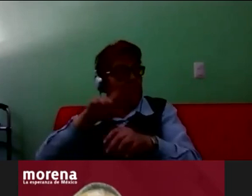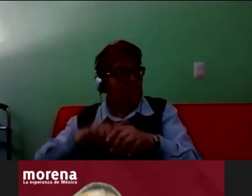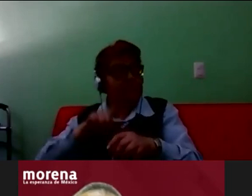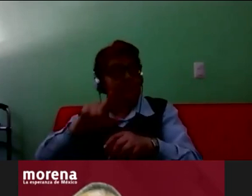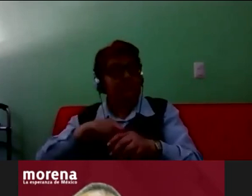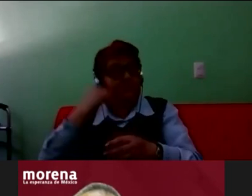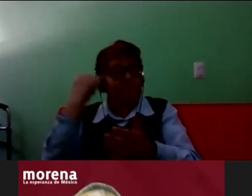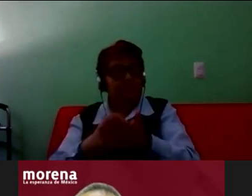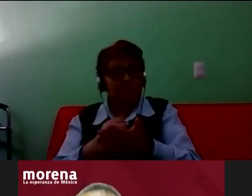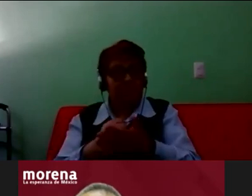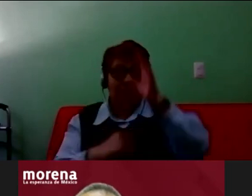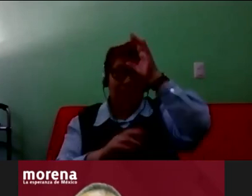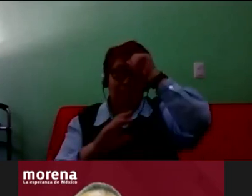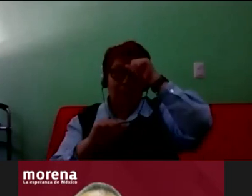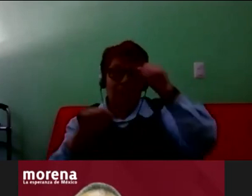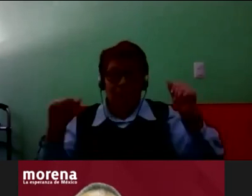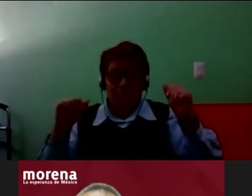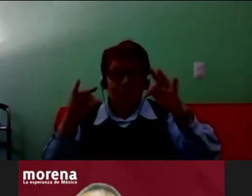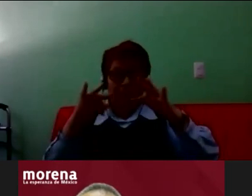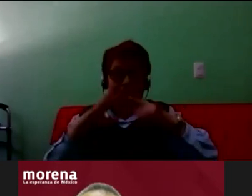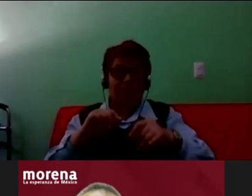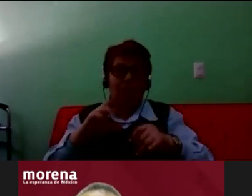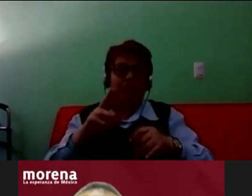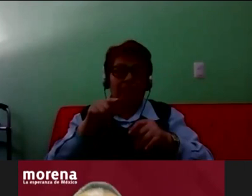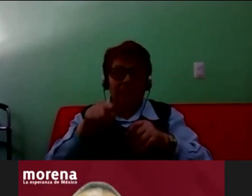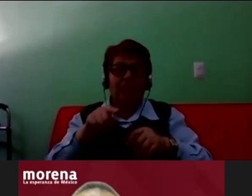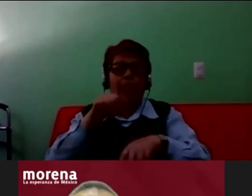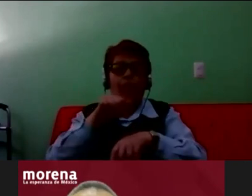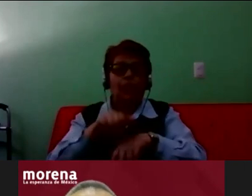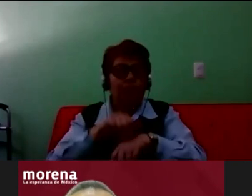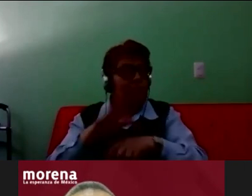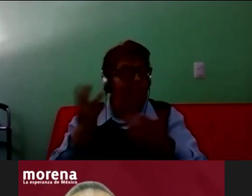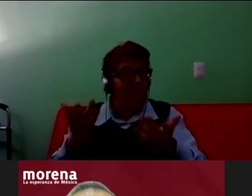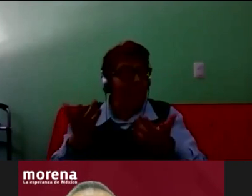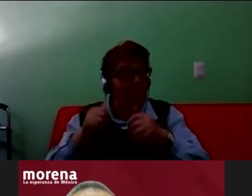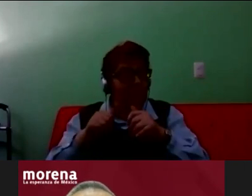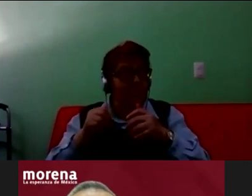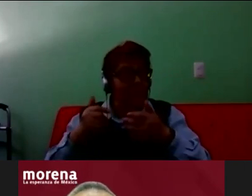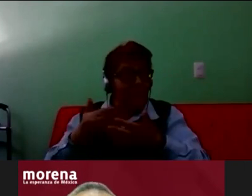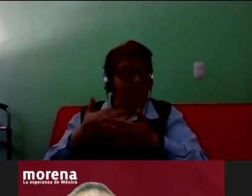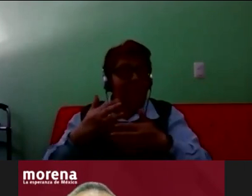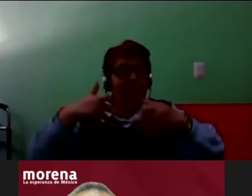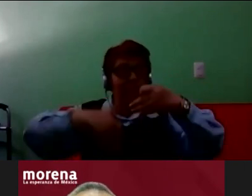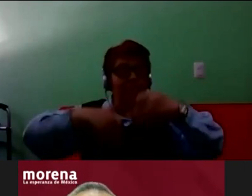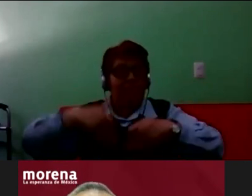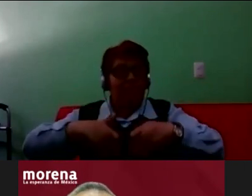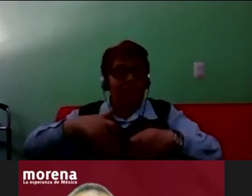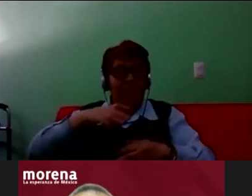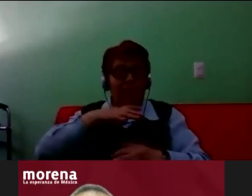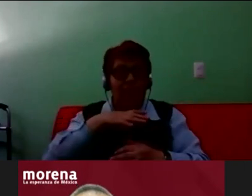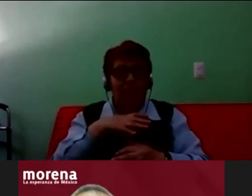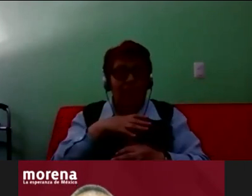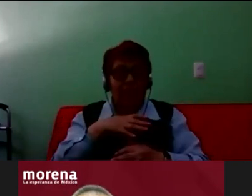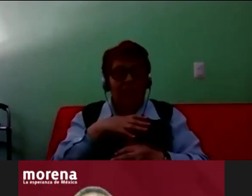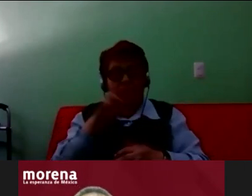el impuesto de acuerdo con la capacidad y no de acuerdo con el número de personas que entraron. Si yo tengo un teatro que caben